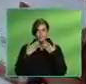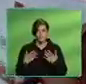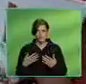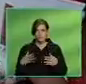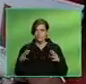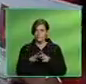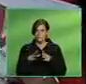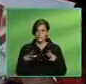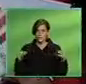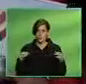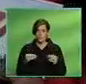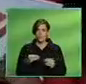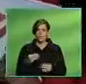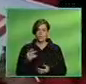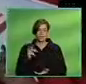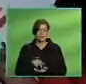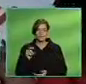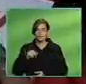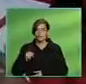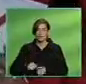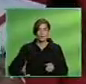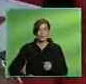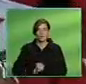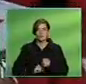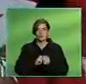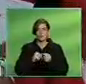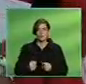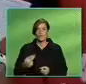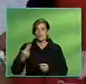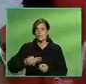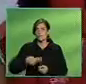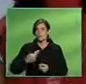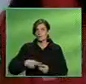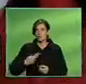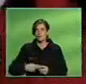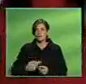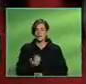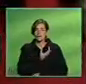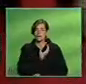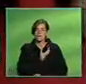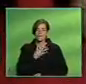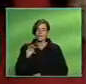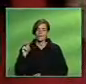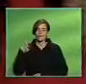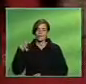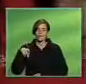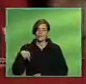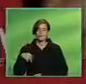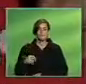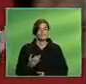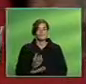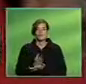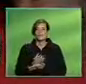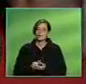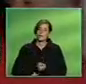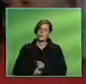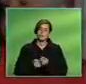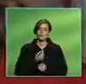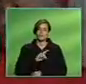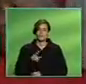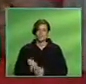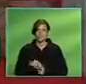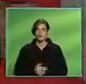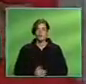a todos los que han estado acá apoyándonos, PDVSA, el alcalde Félix Bracho, que siempre ha estado de la mano con